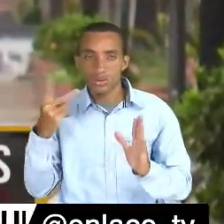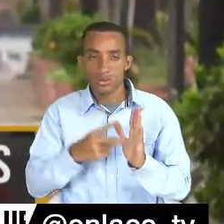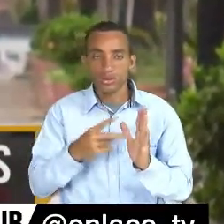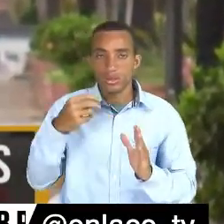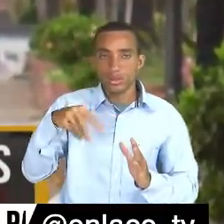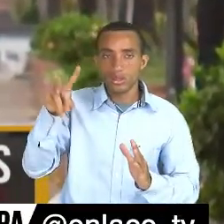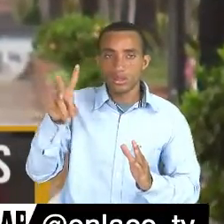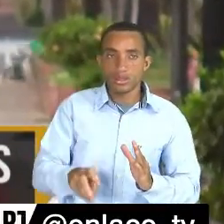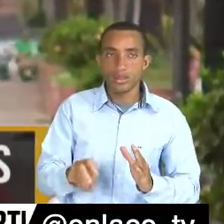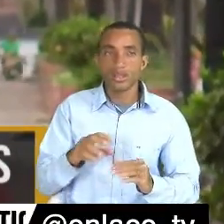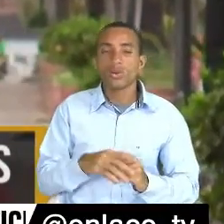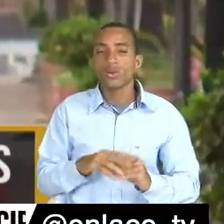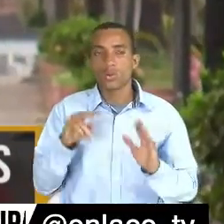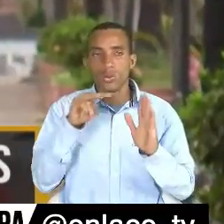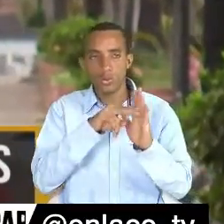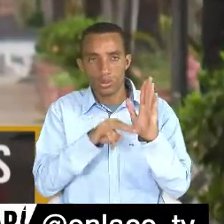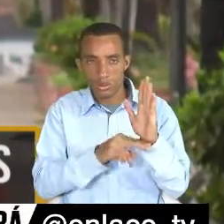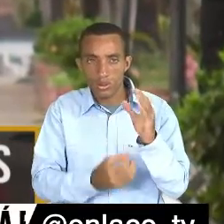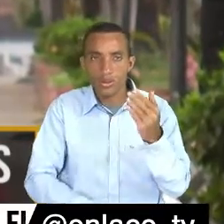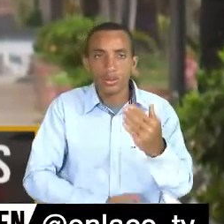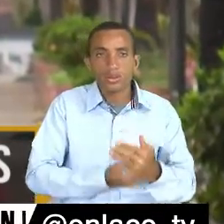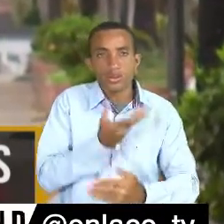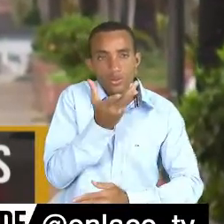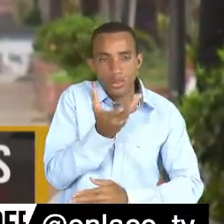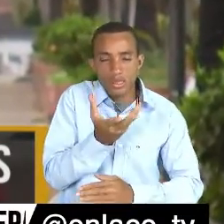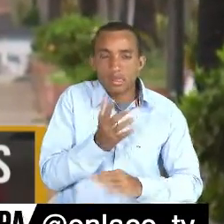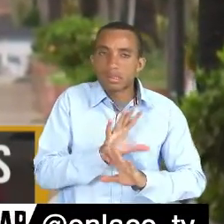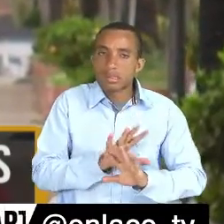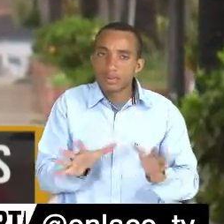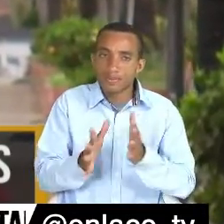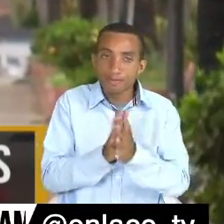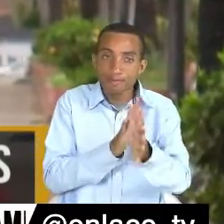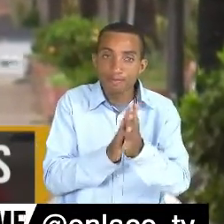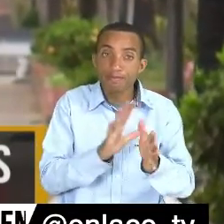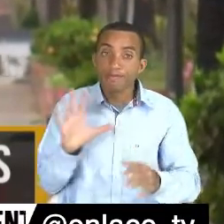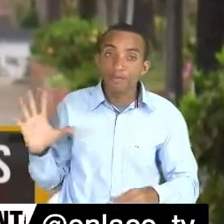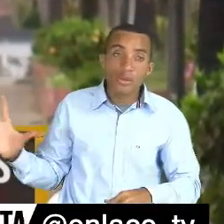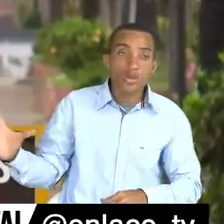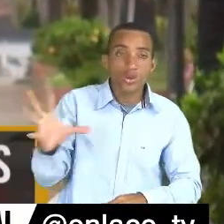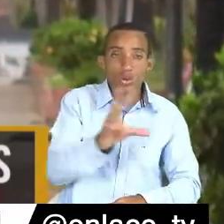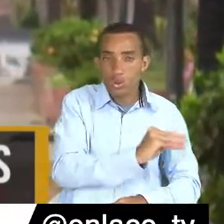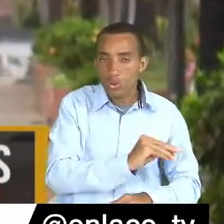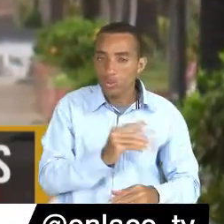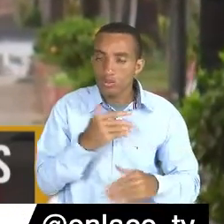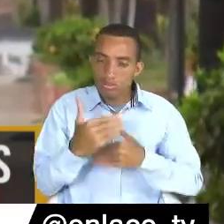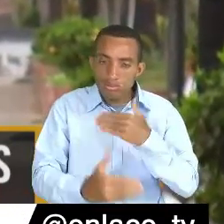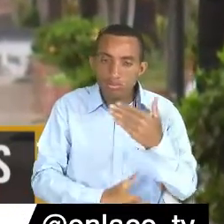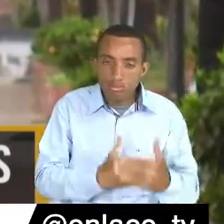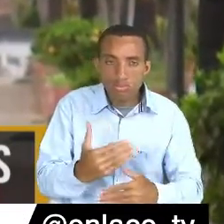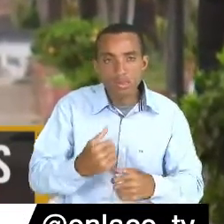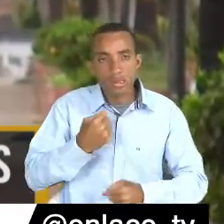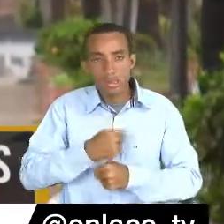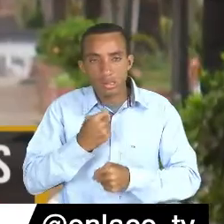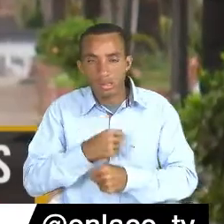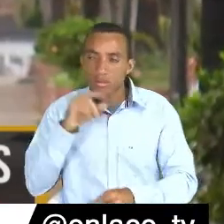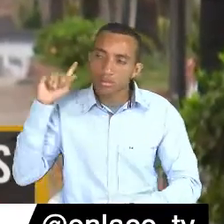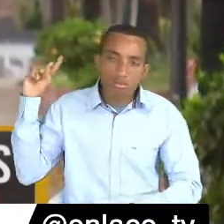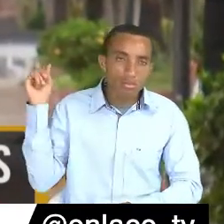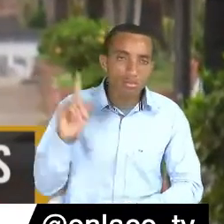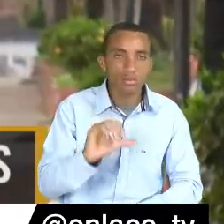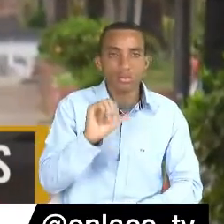de juventudes. Es un proyecto de acuerdo que compone todo lo que hemos venido trabajando durante más de 10 años las